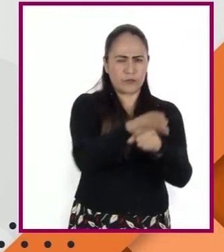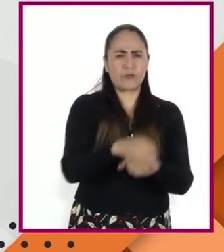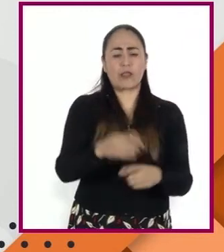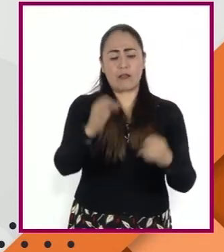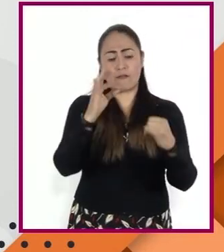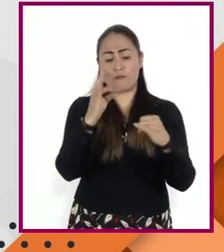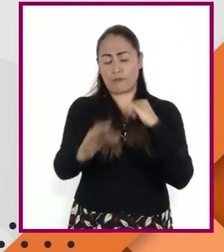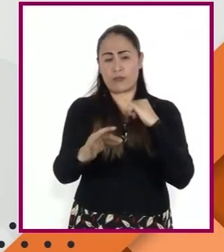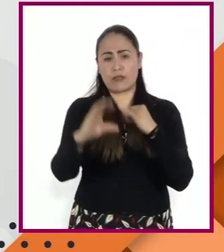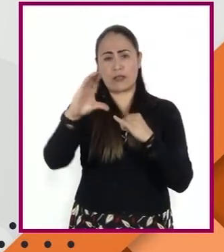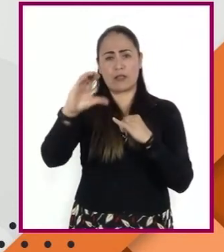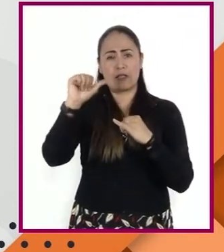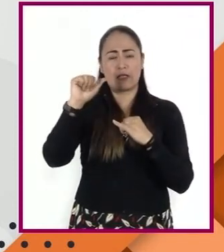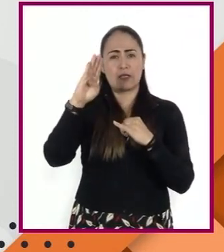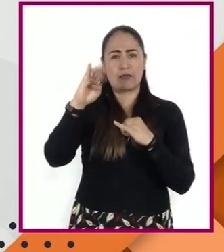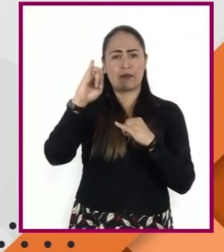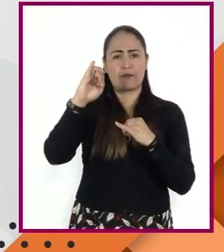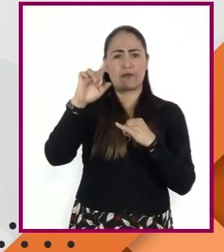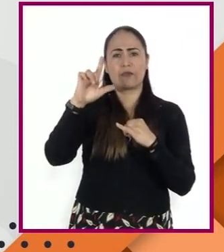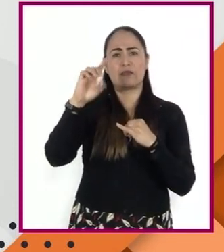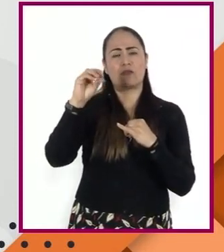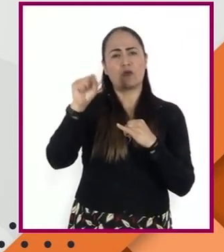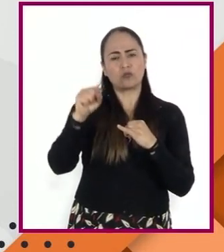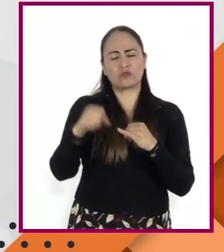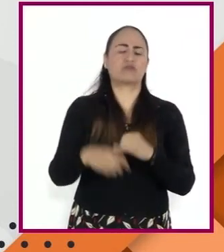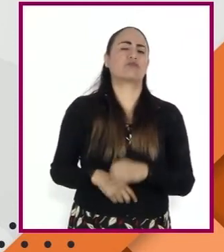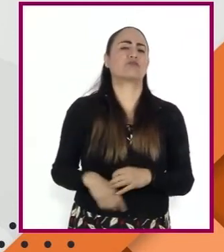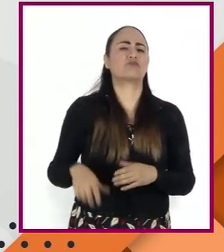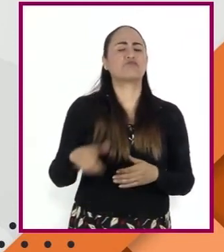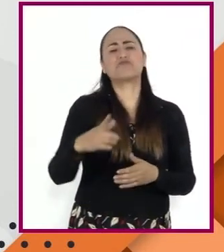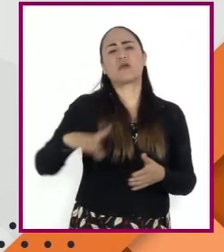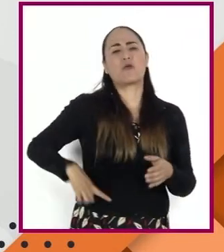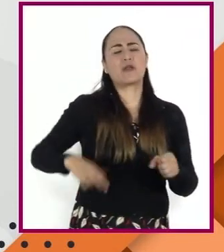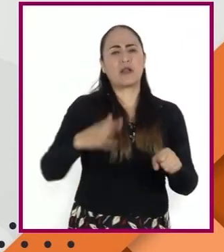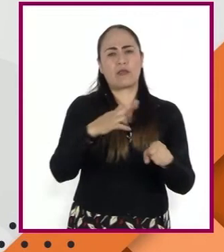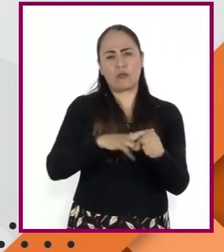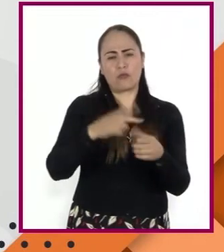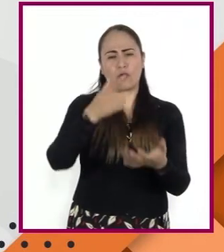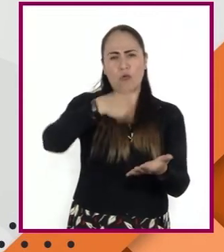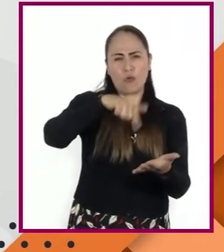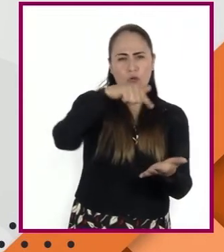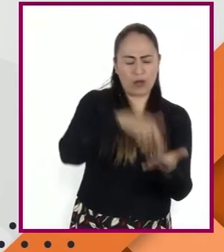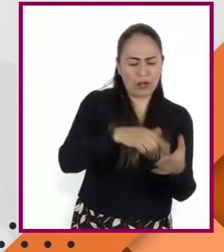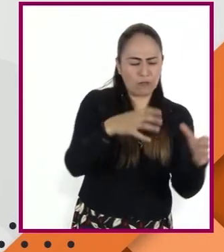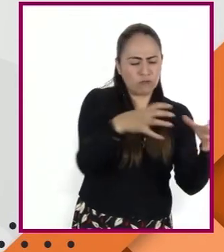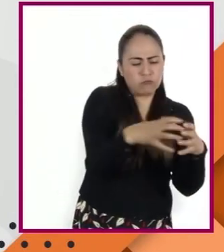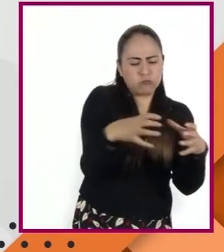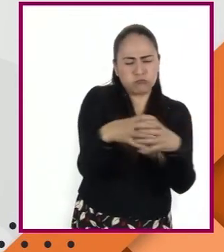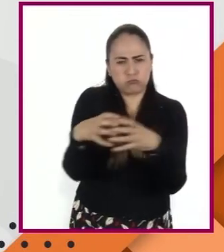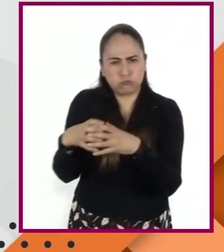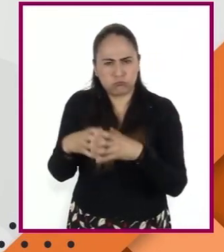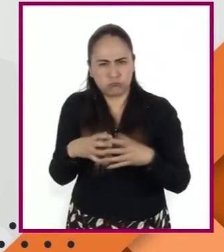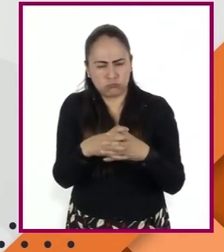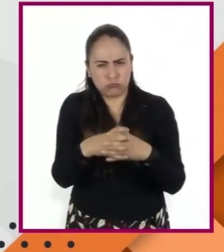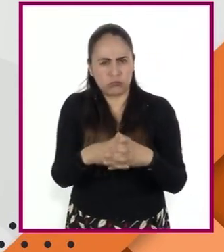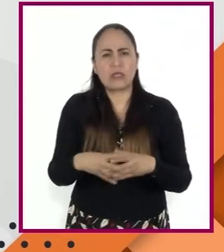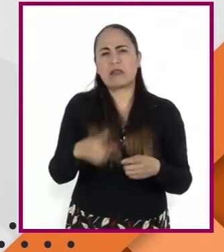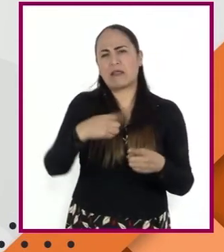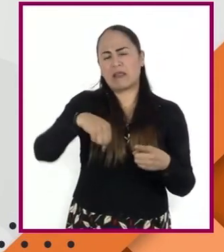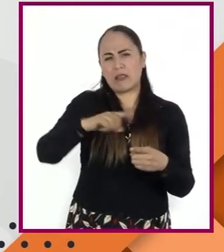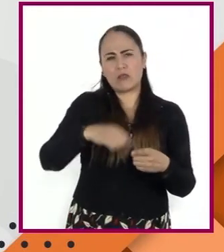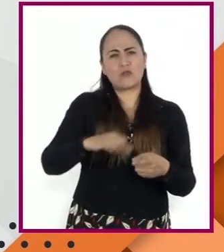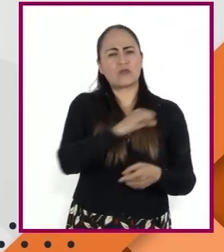la administración y empleo de los bienes de la comunidad, castigar a los criminales, regular las pesas,